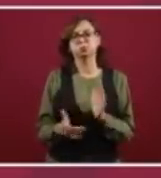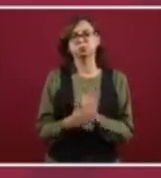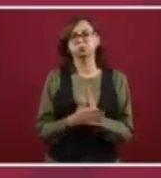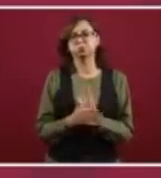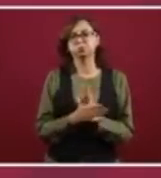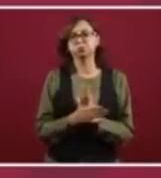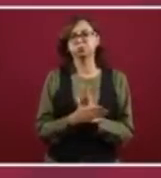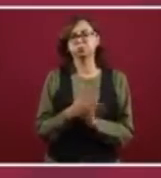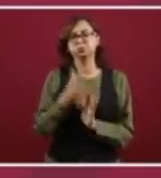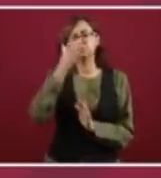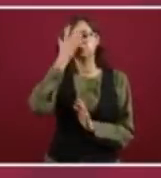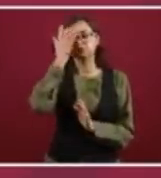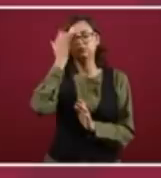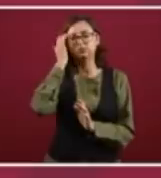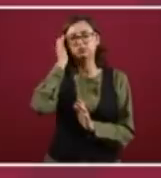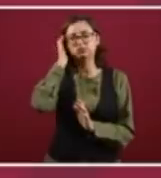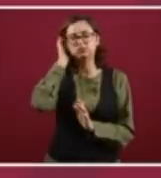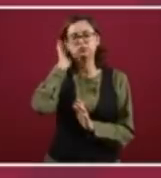pues